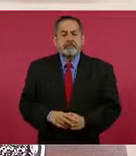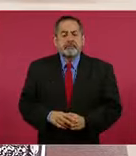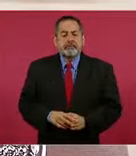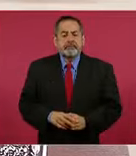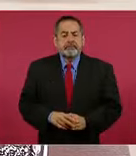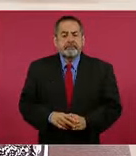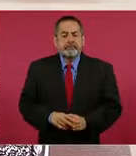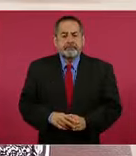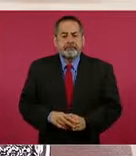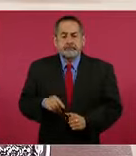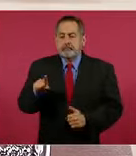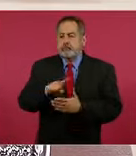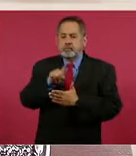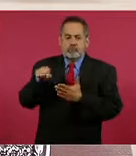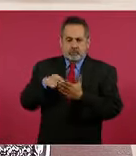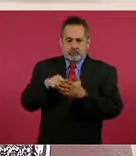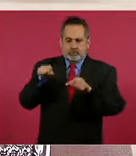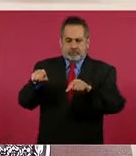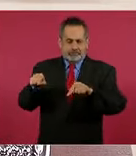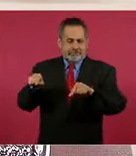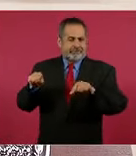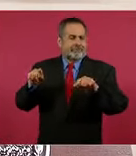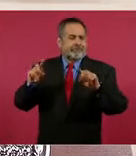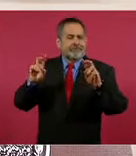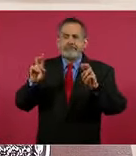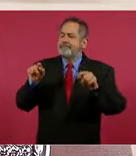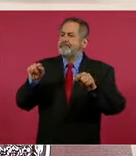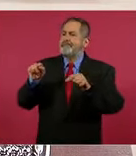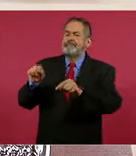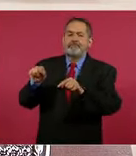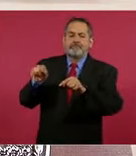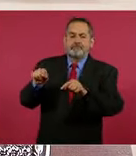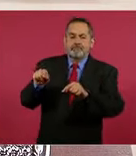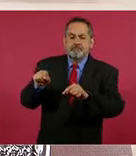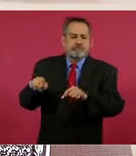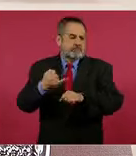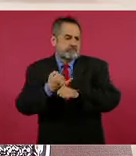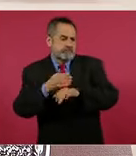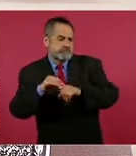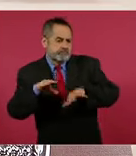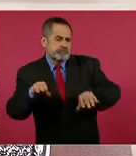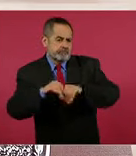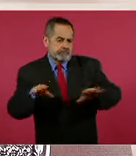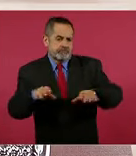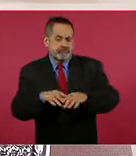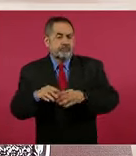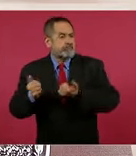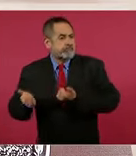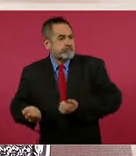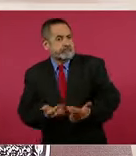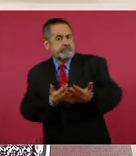un centro también de información y de